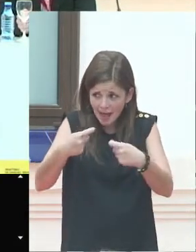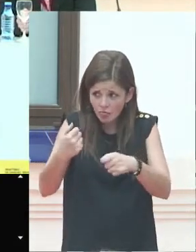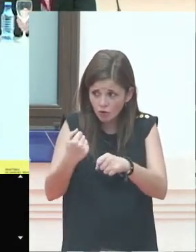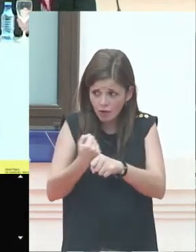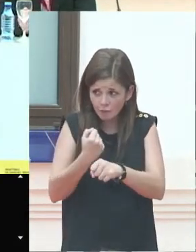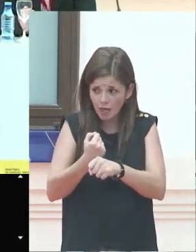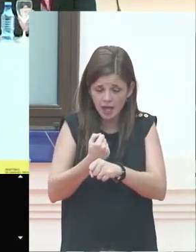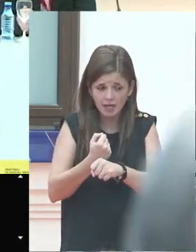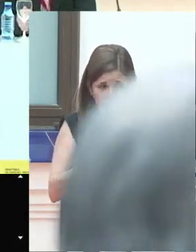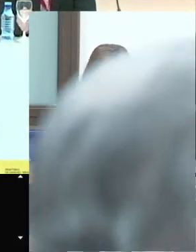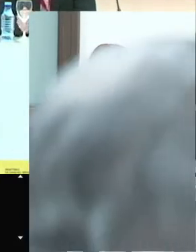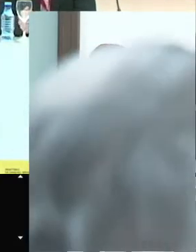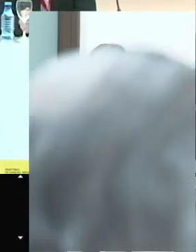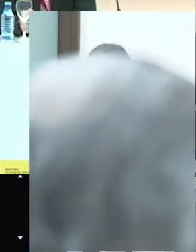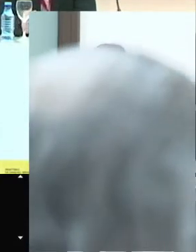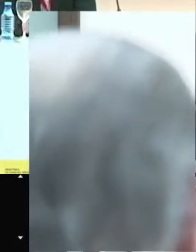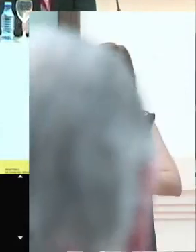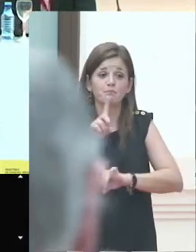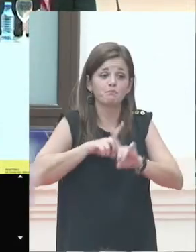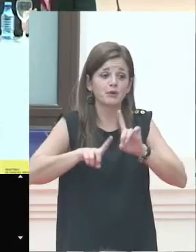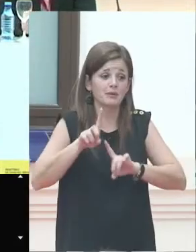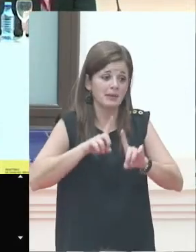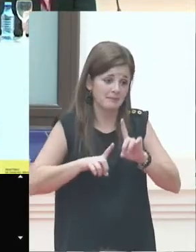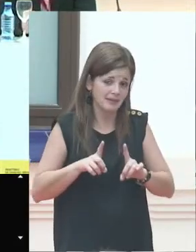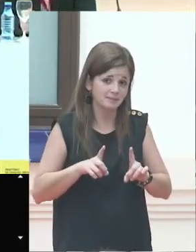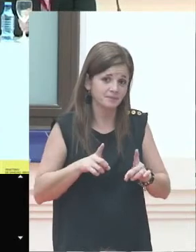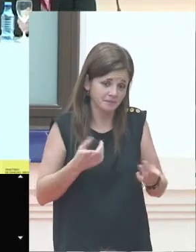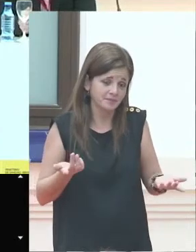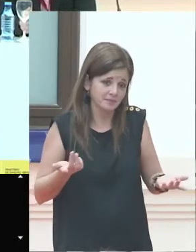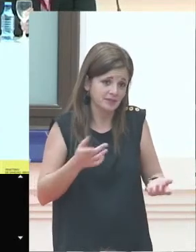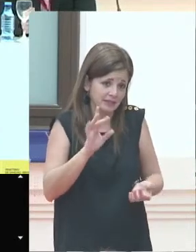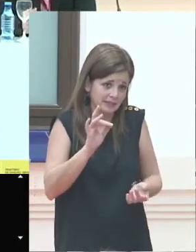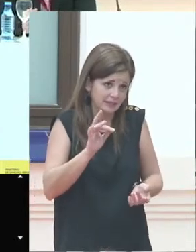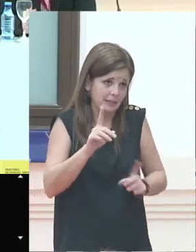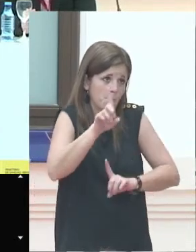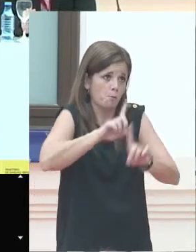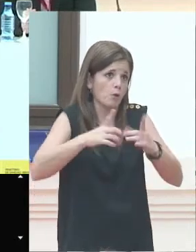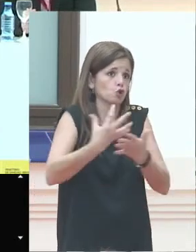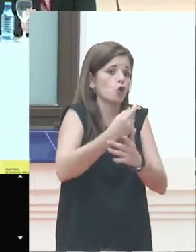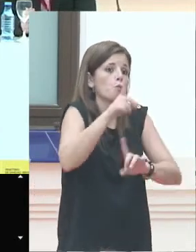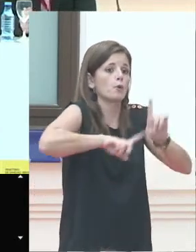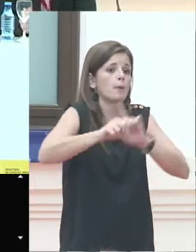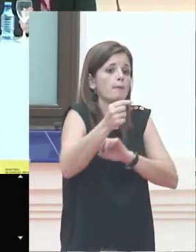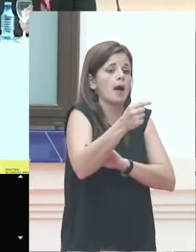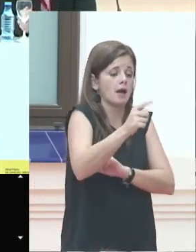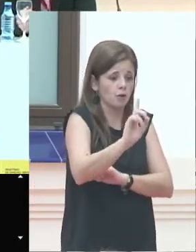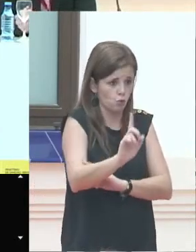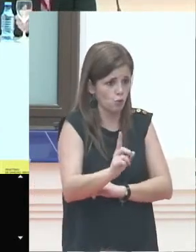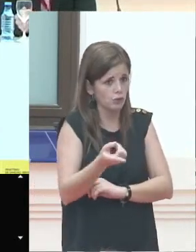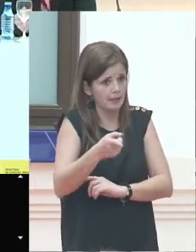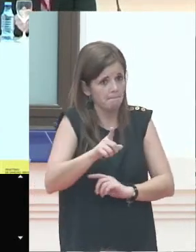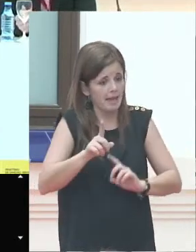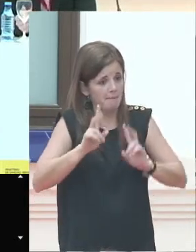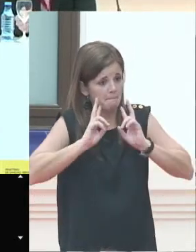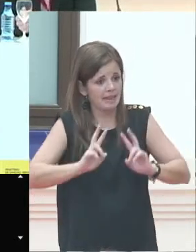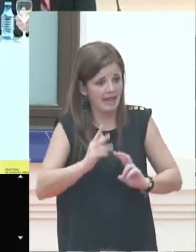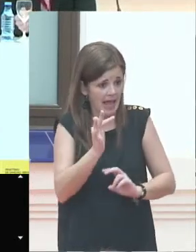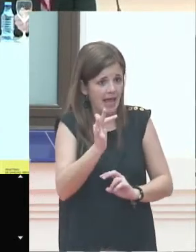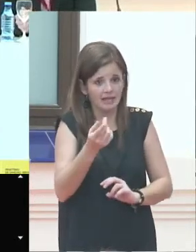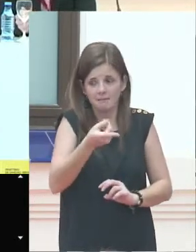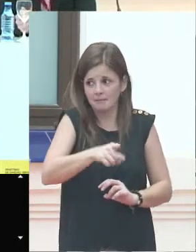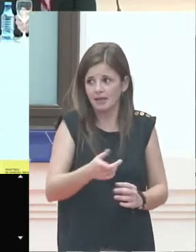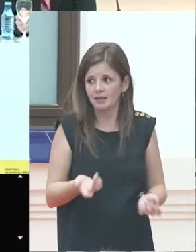A ver, hay problemas. No sé si están ligados al mercado laboral. También hay ventajas. Los problemas principales de seguridad